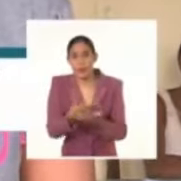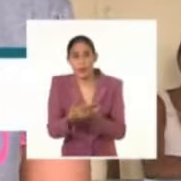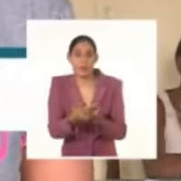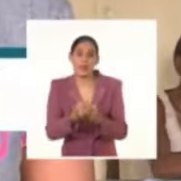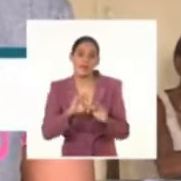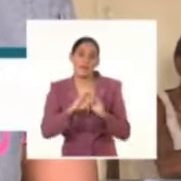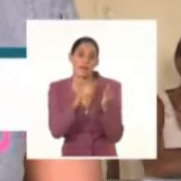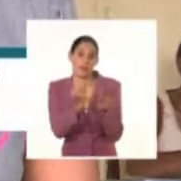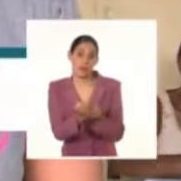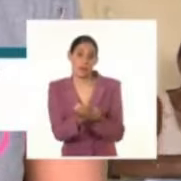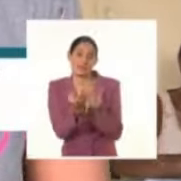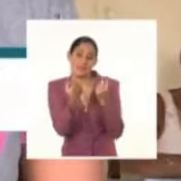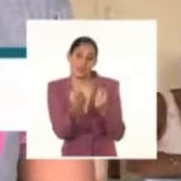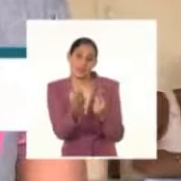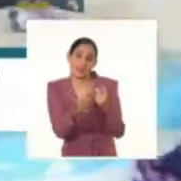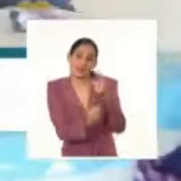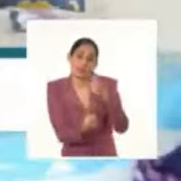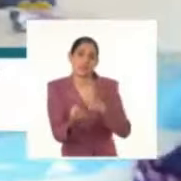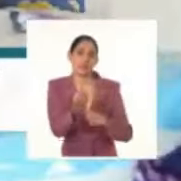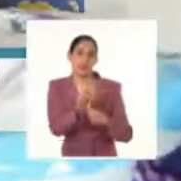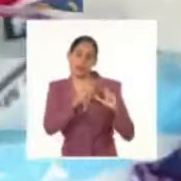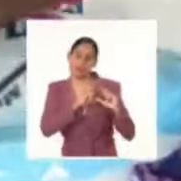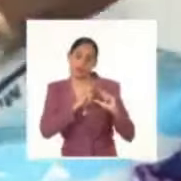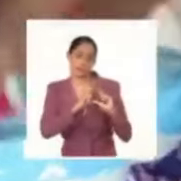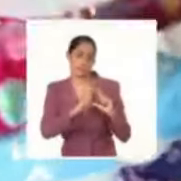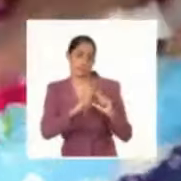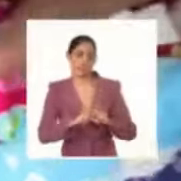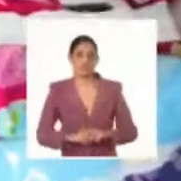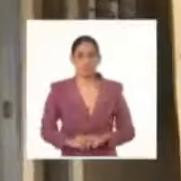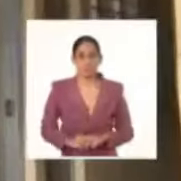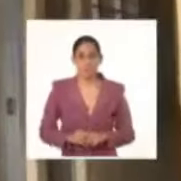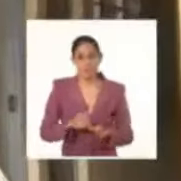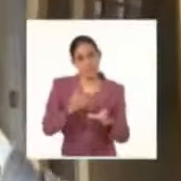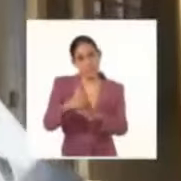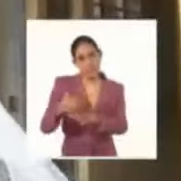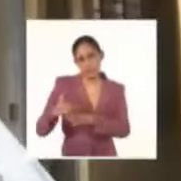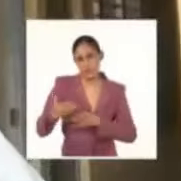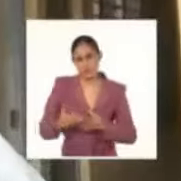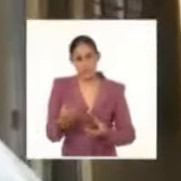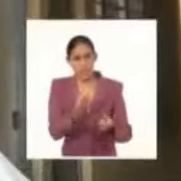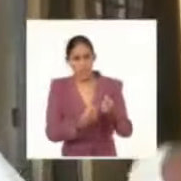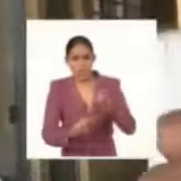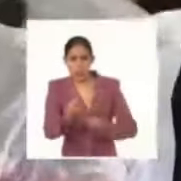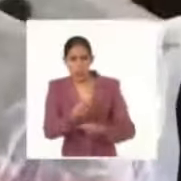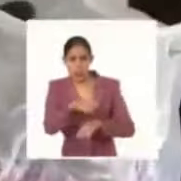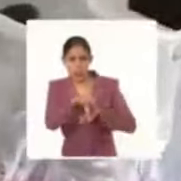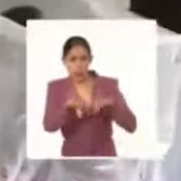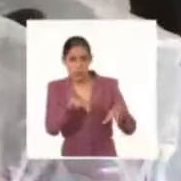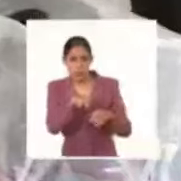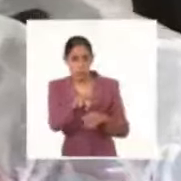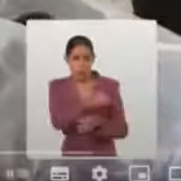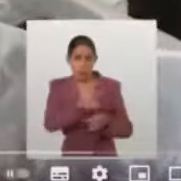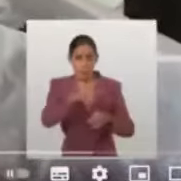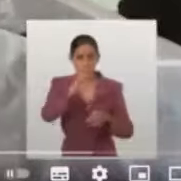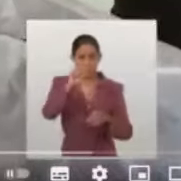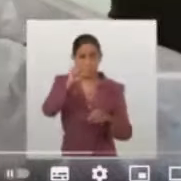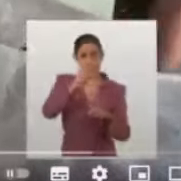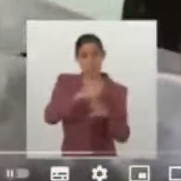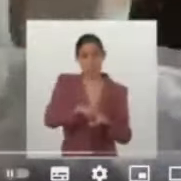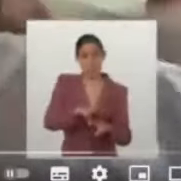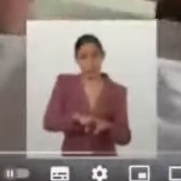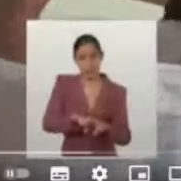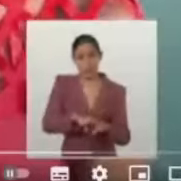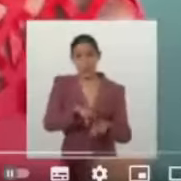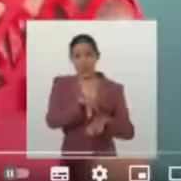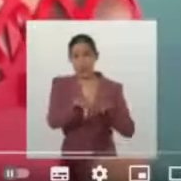personas que lo necesitan, de corazón. Diversos los bienes cedidos en Centro Habana para los afectados por Oscar en